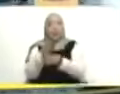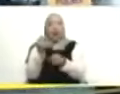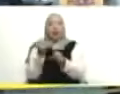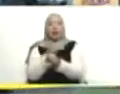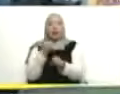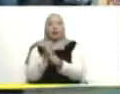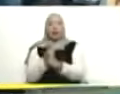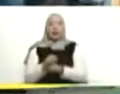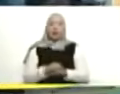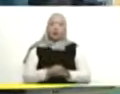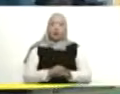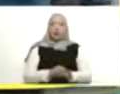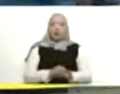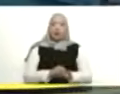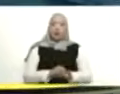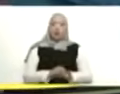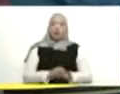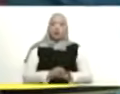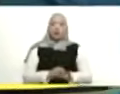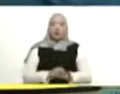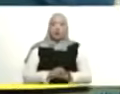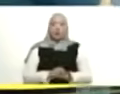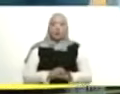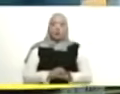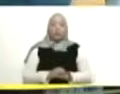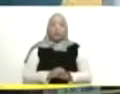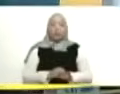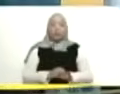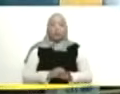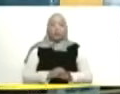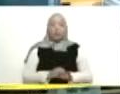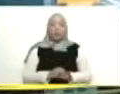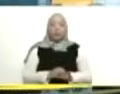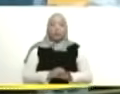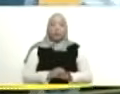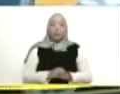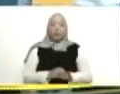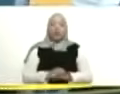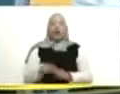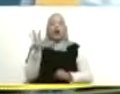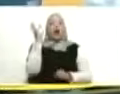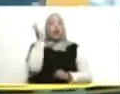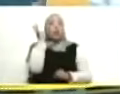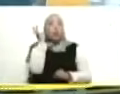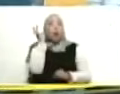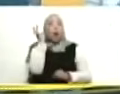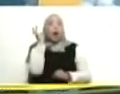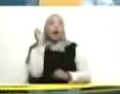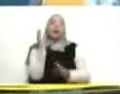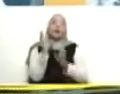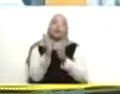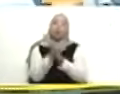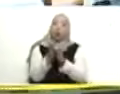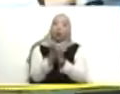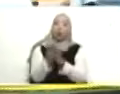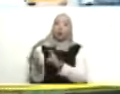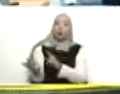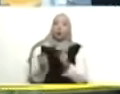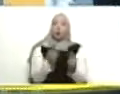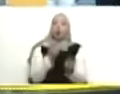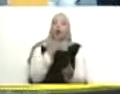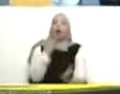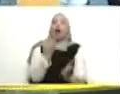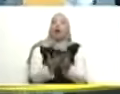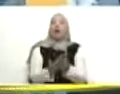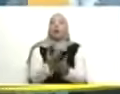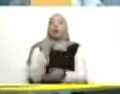industria. Bueno, yo voy a dejar aquí hablar a una de las... Que hablen las mujeres. Claro, por supuesto. Y primero quiero agradecerle,